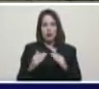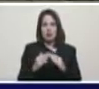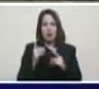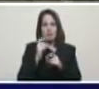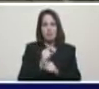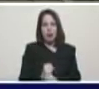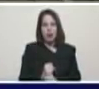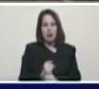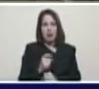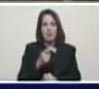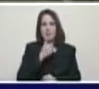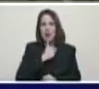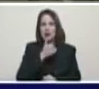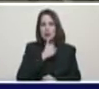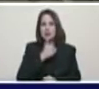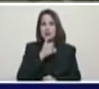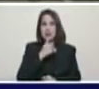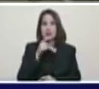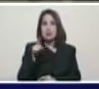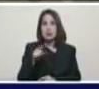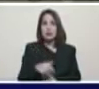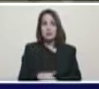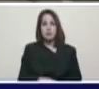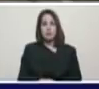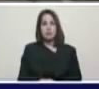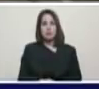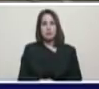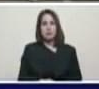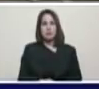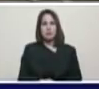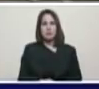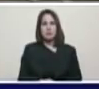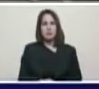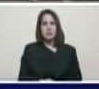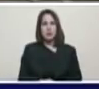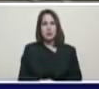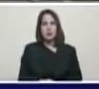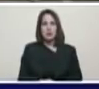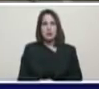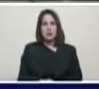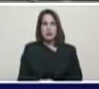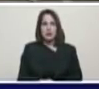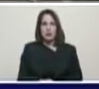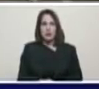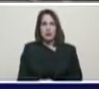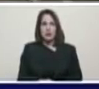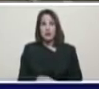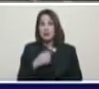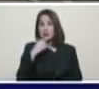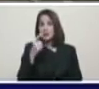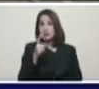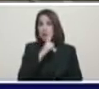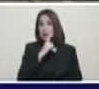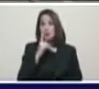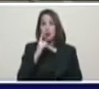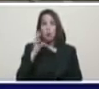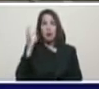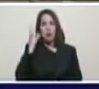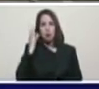esta muchacha elismar verdad elismar darmel Quevedo